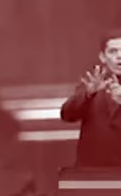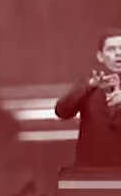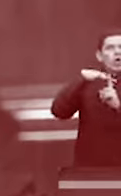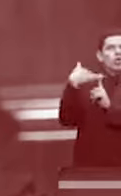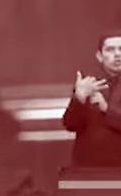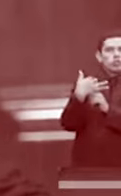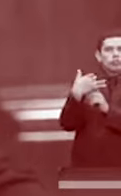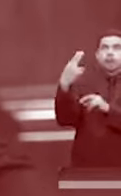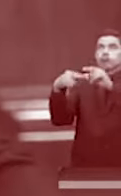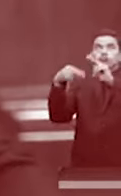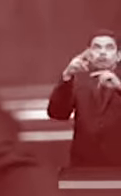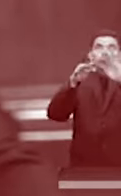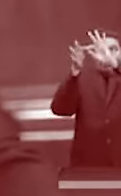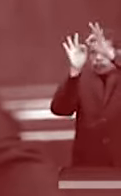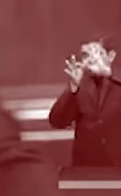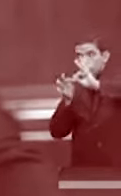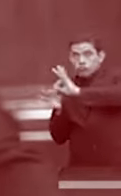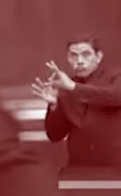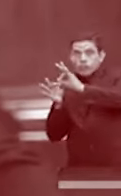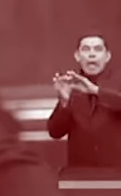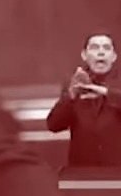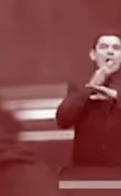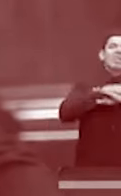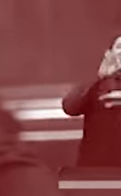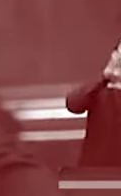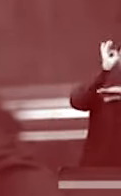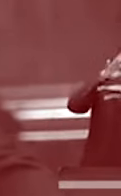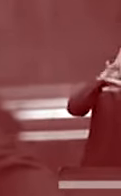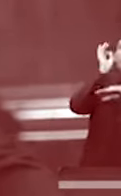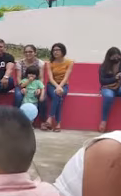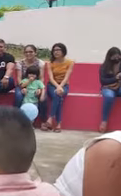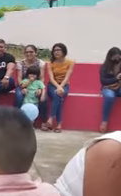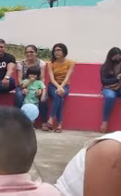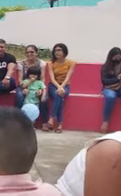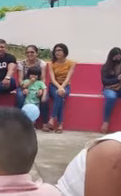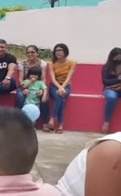de infraestructura luego del abandono que muchas escuelas sufrieron.